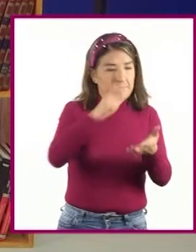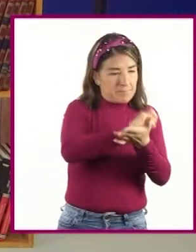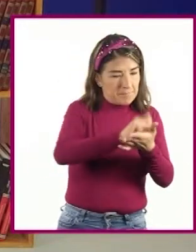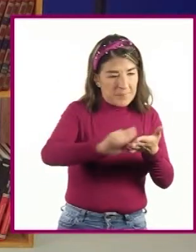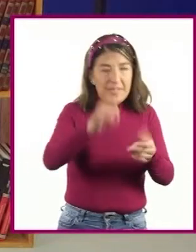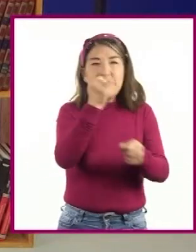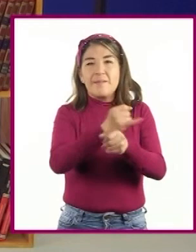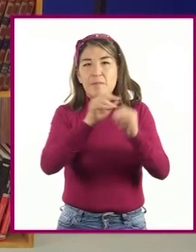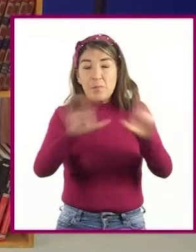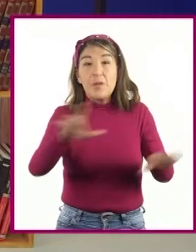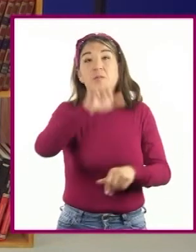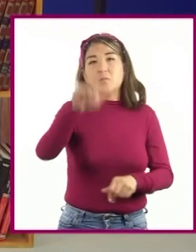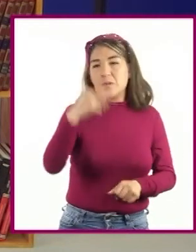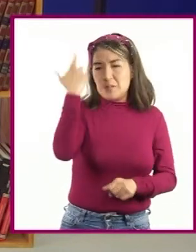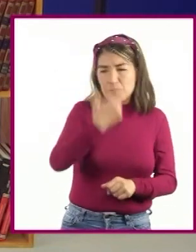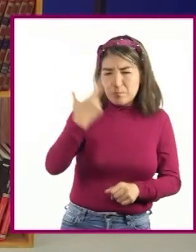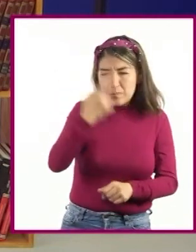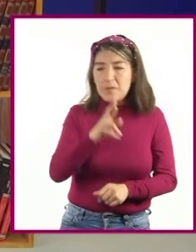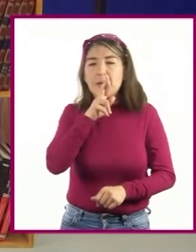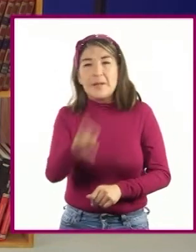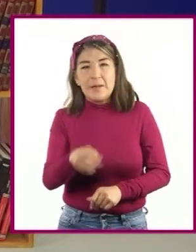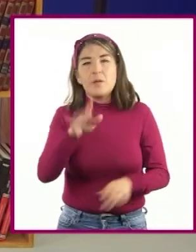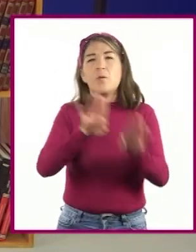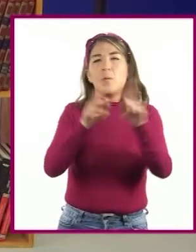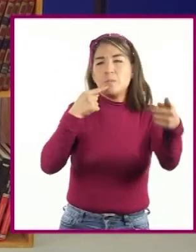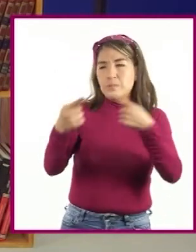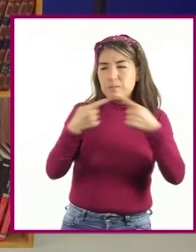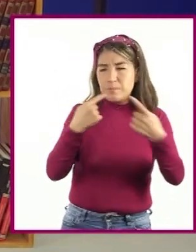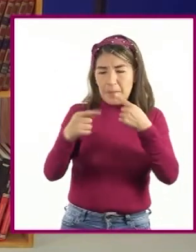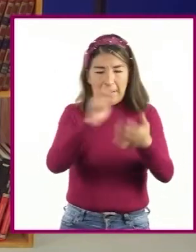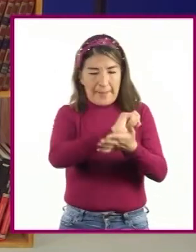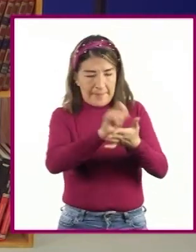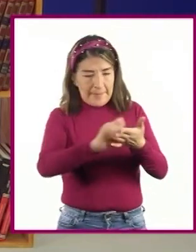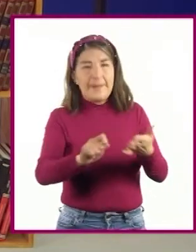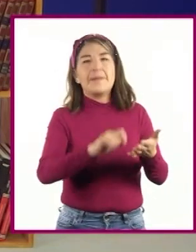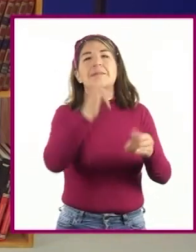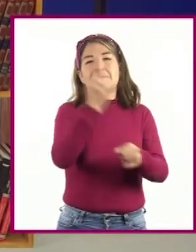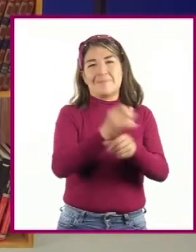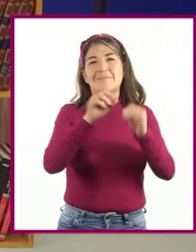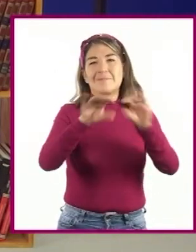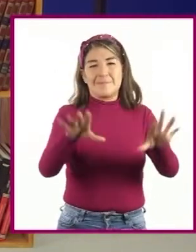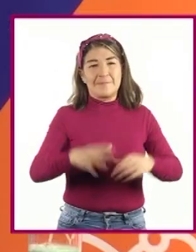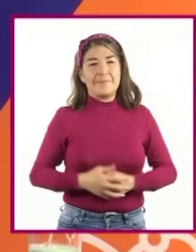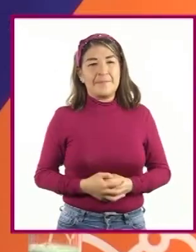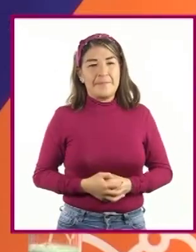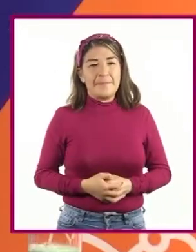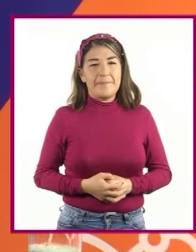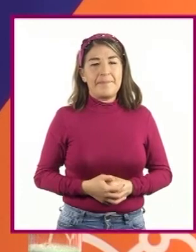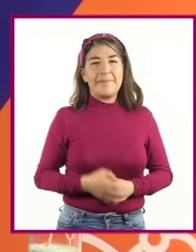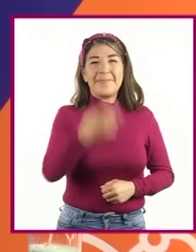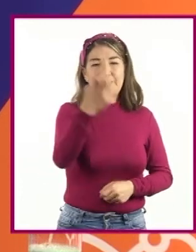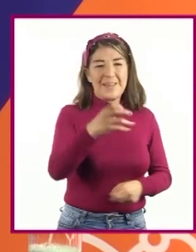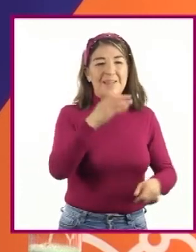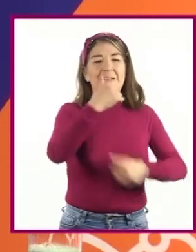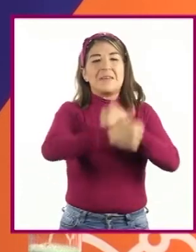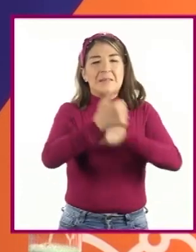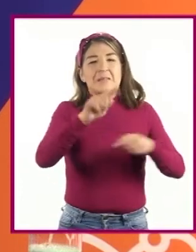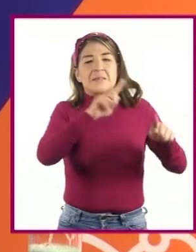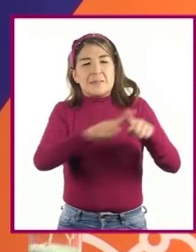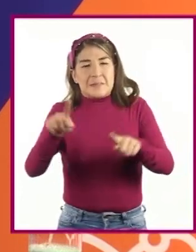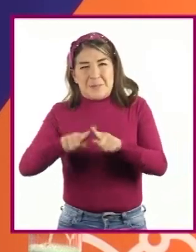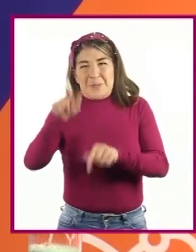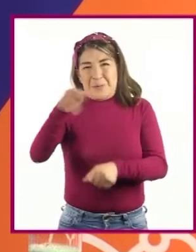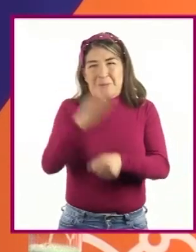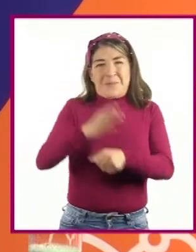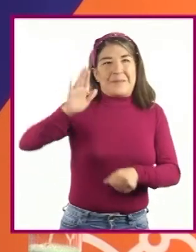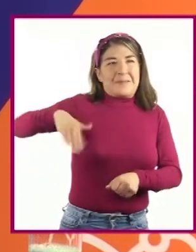analizar resultados, discutirlos de forma crítica y redactar informes. De las diversas competencias